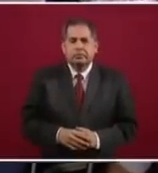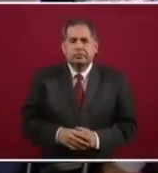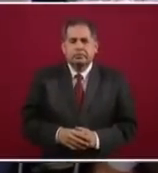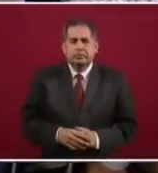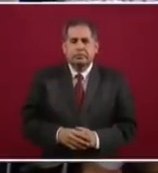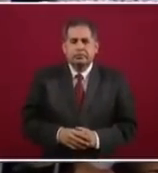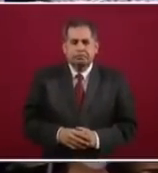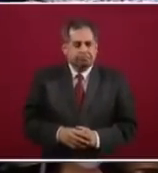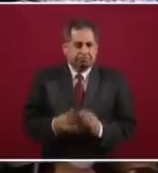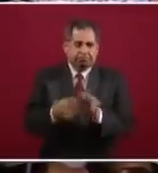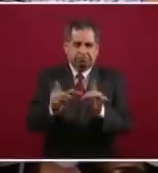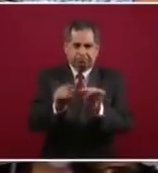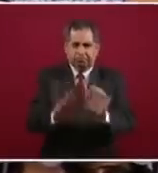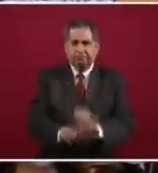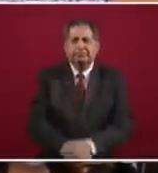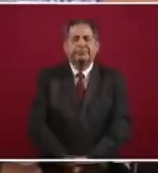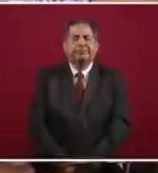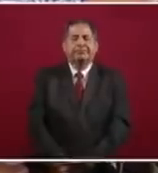Nada más.